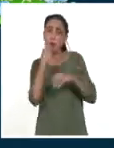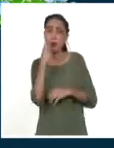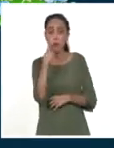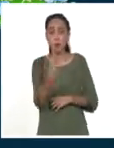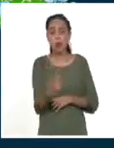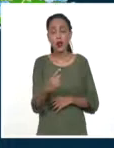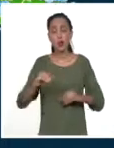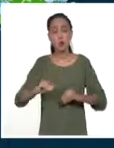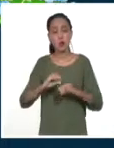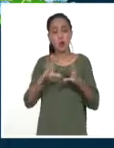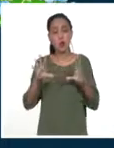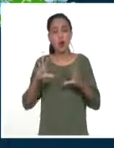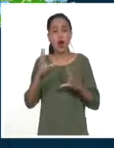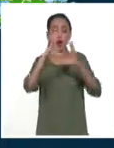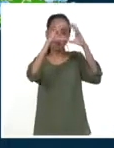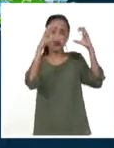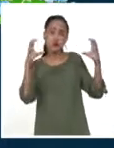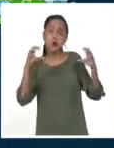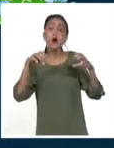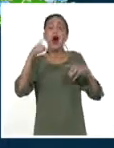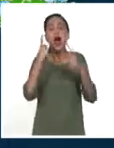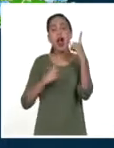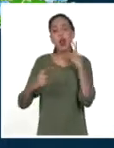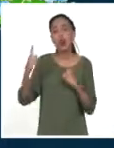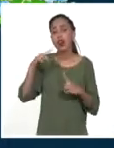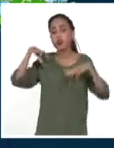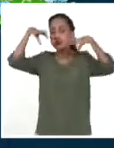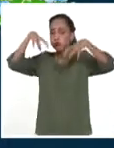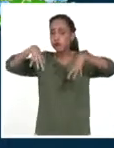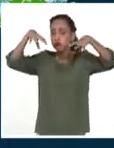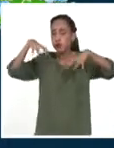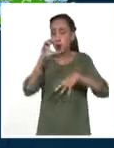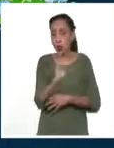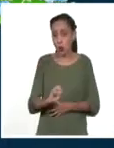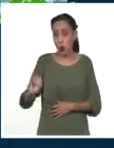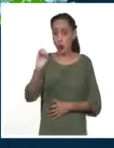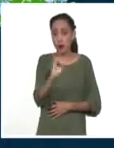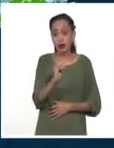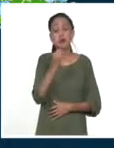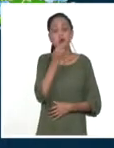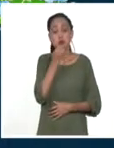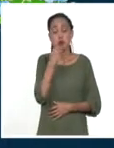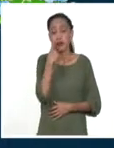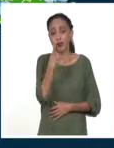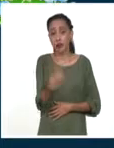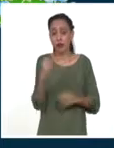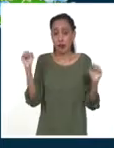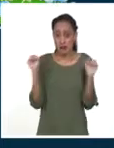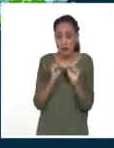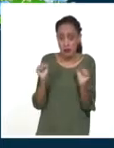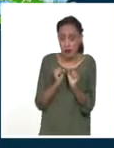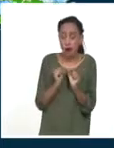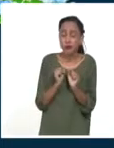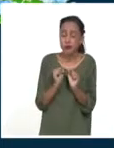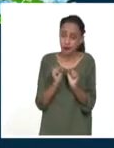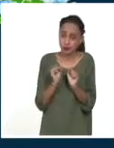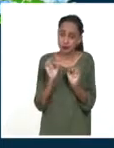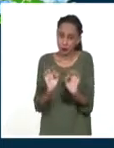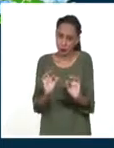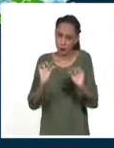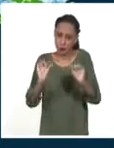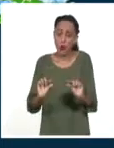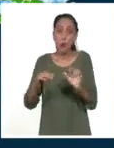nublados, también la mañana, algún que otro chubasco o lluvia en la parte oriental del país por este frente frío muy débil, y en cuanto a la